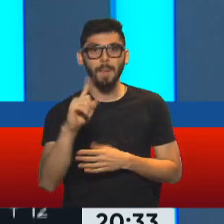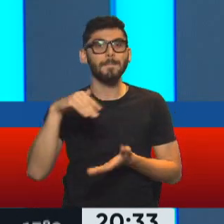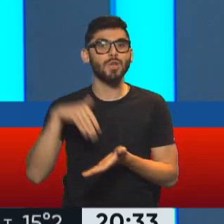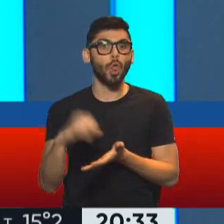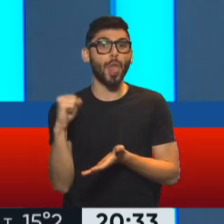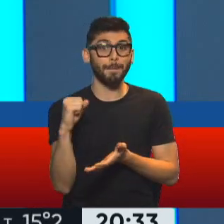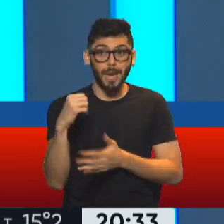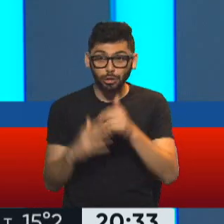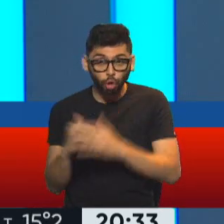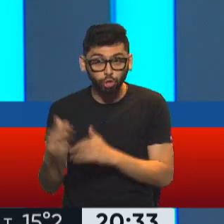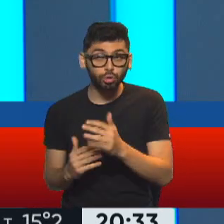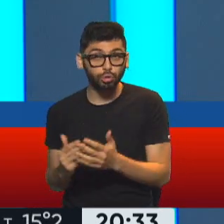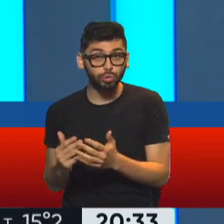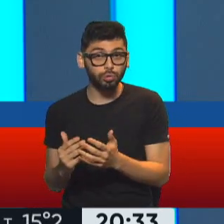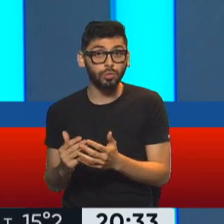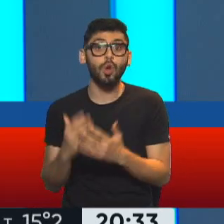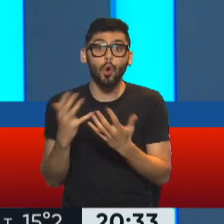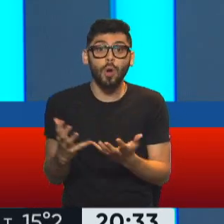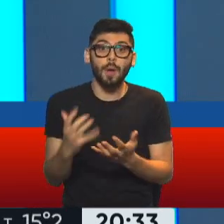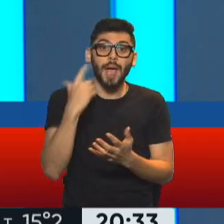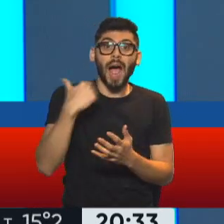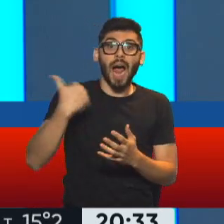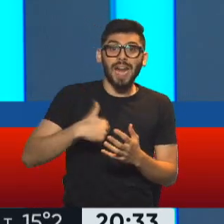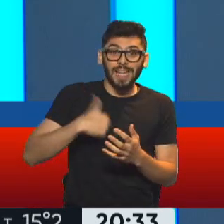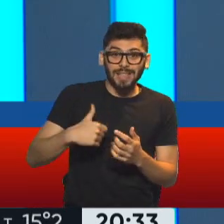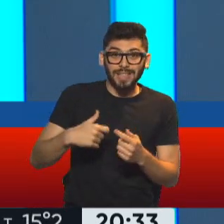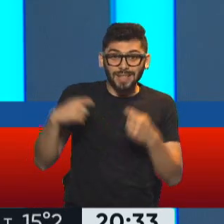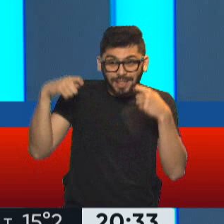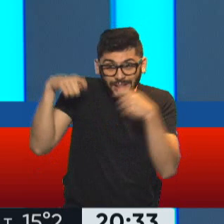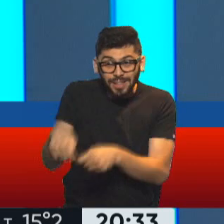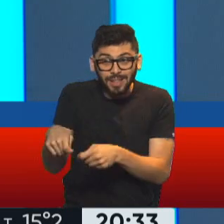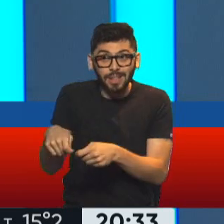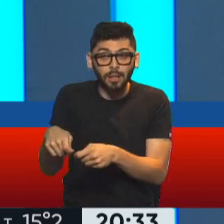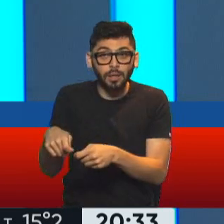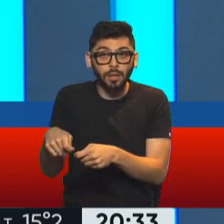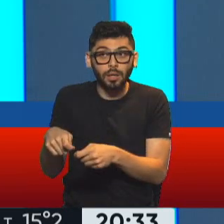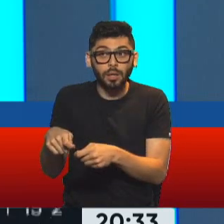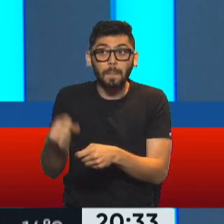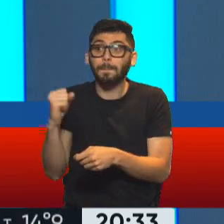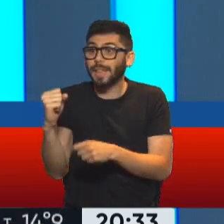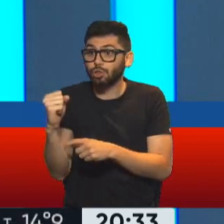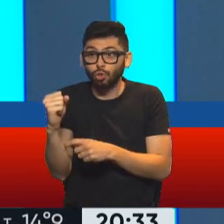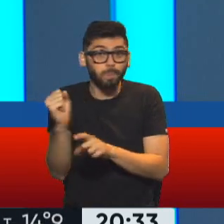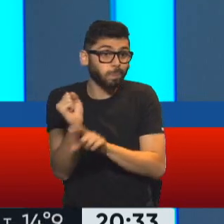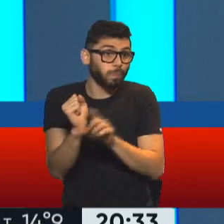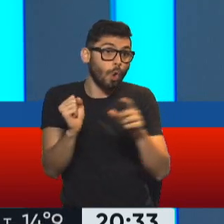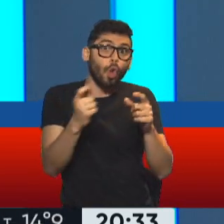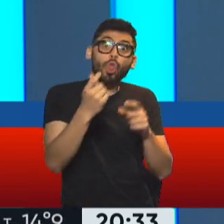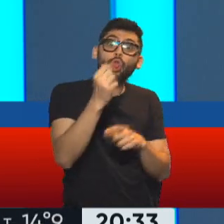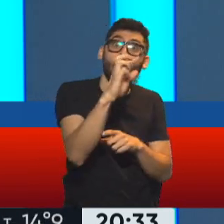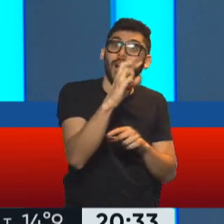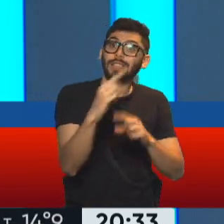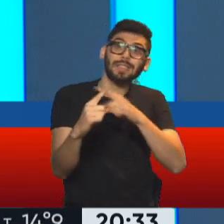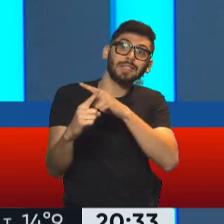la que se está haciendo. Bueno, la inversión en la Argentina fue 100 veces la obra pública que está en ejecución.